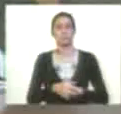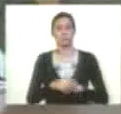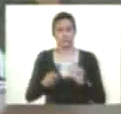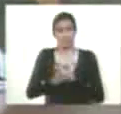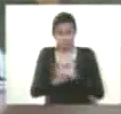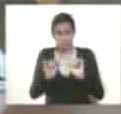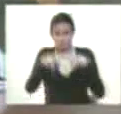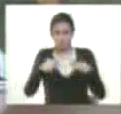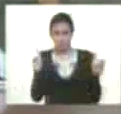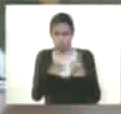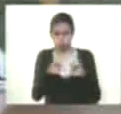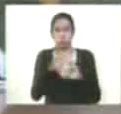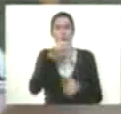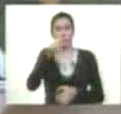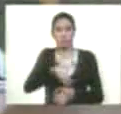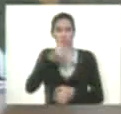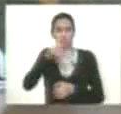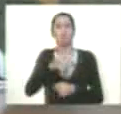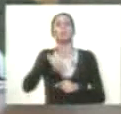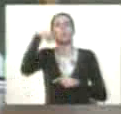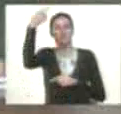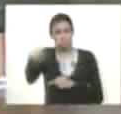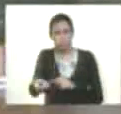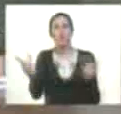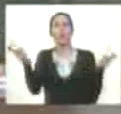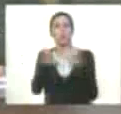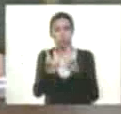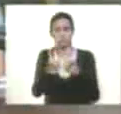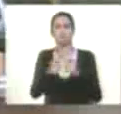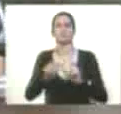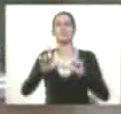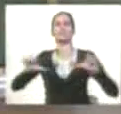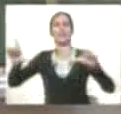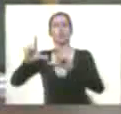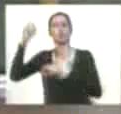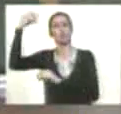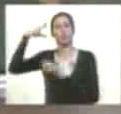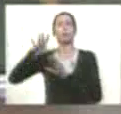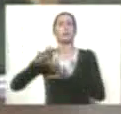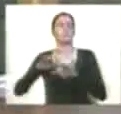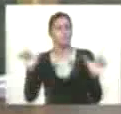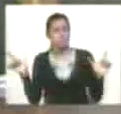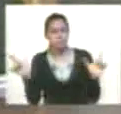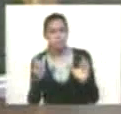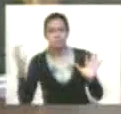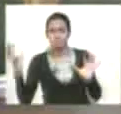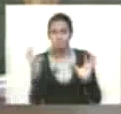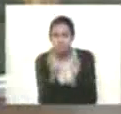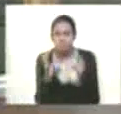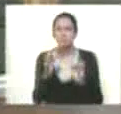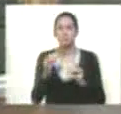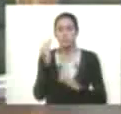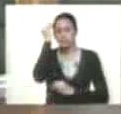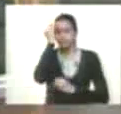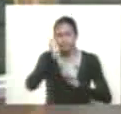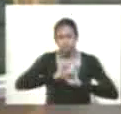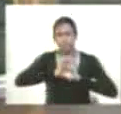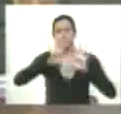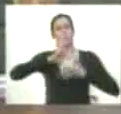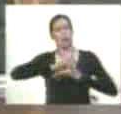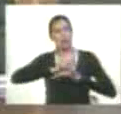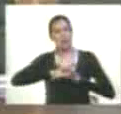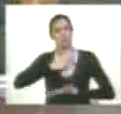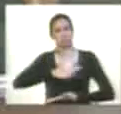Salón Sol del Perú, para evaluar con cabeza fría, en calma,